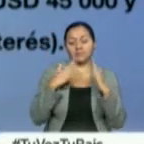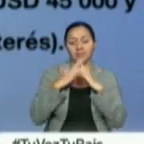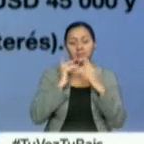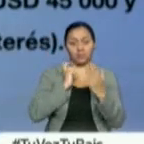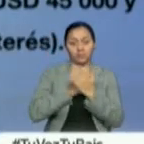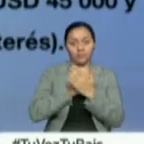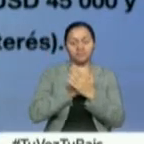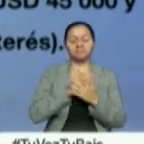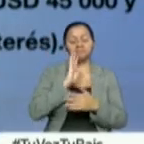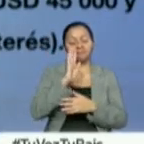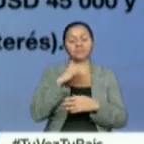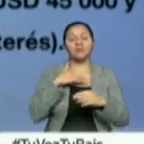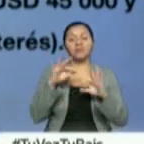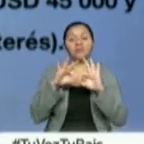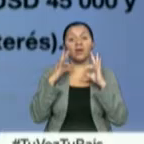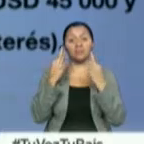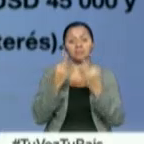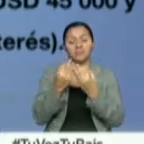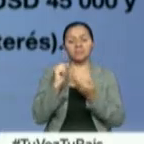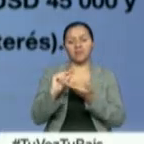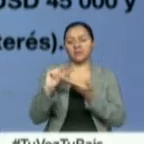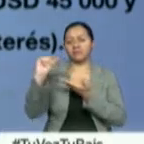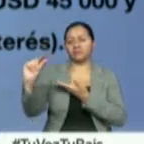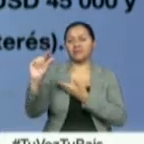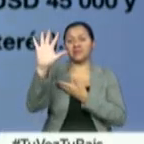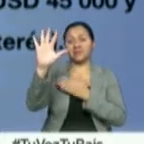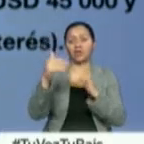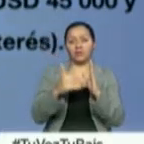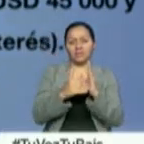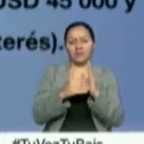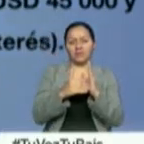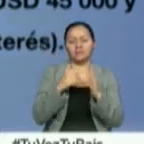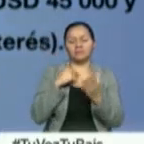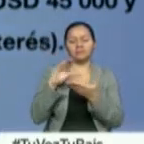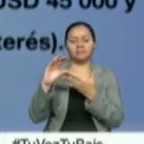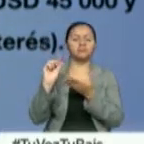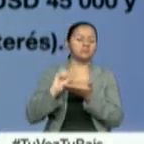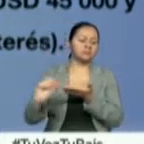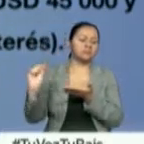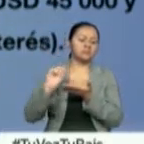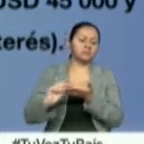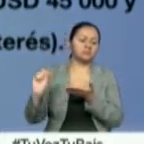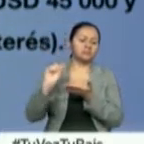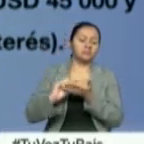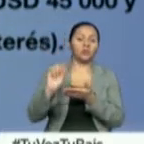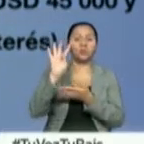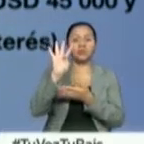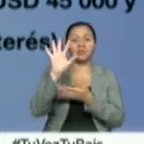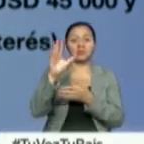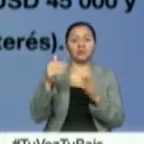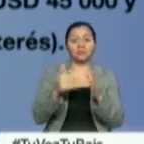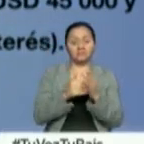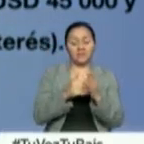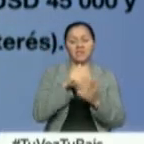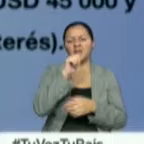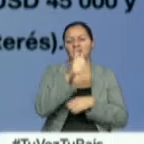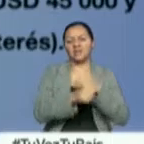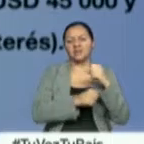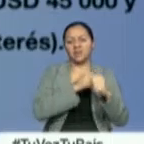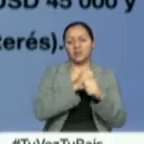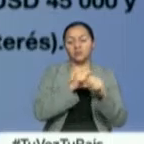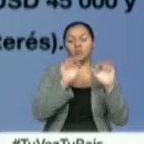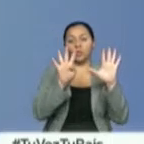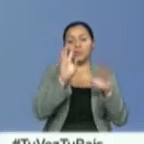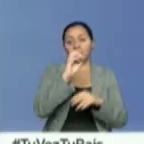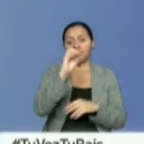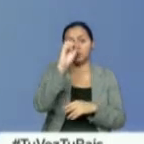dólares esta familia dio de entrada cinco mil con su esfuerzo se endeuda en cuarenta y cinco mil y lo hace en el 10 al 9 por ciento